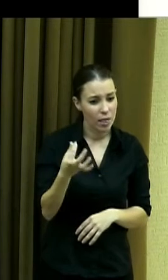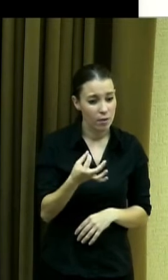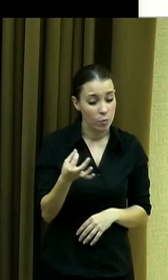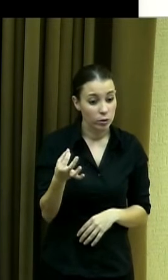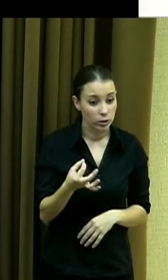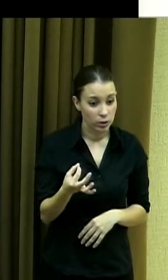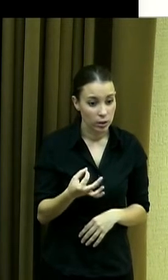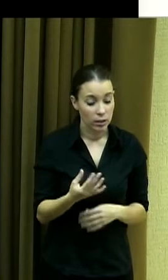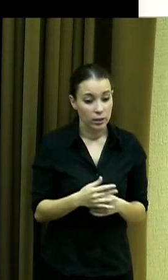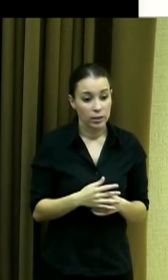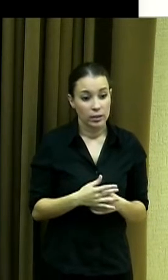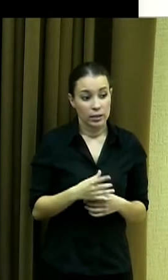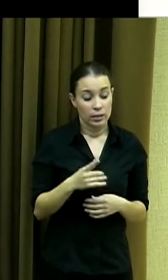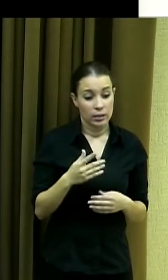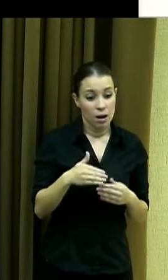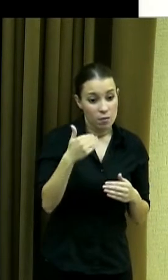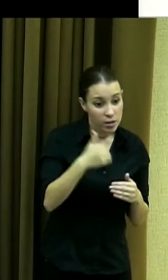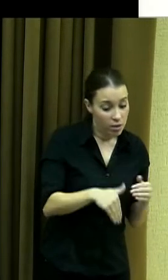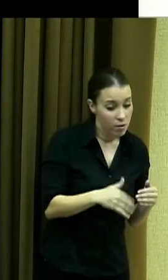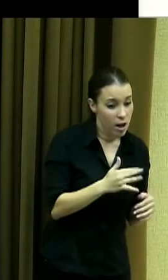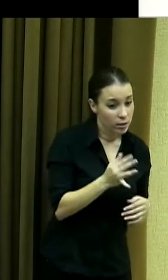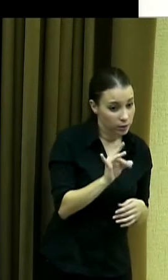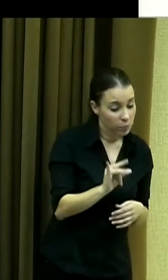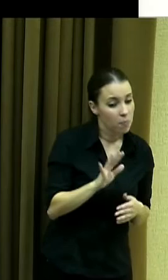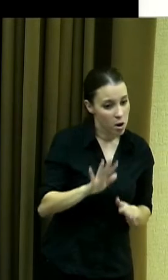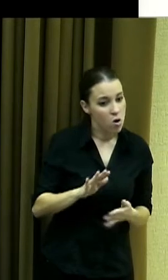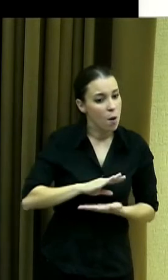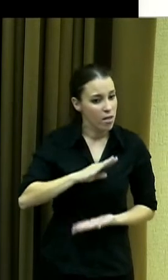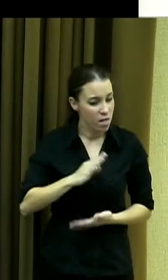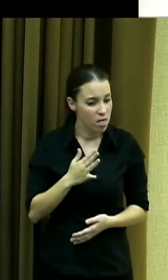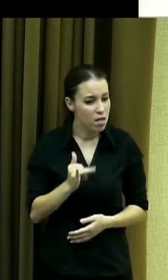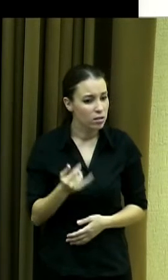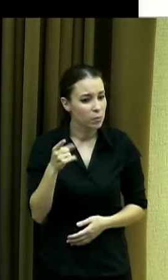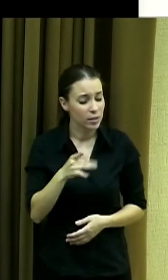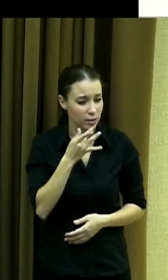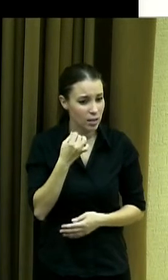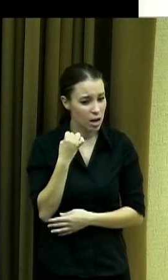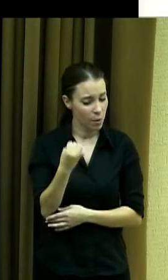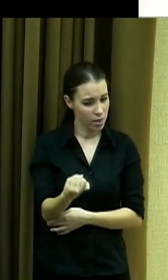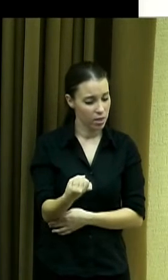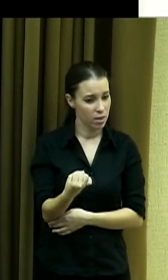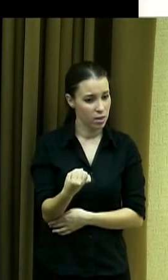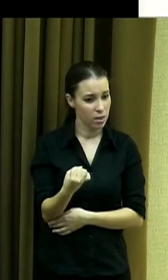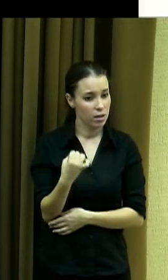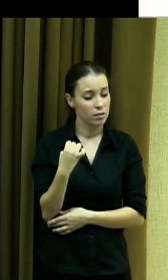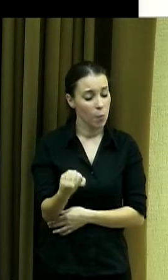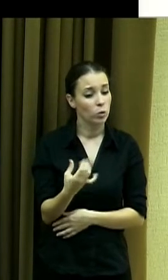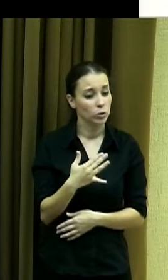con las limitaciones existen capacidades y si facilitamos los apoyos necesarios, el funcionamiento de esa